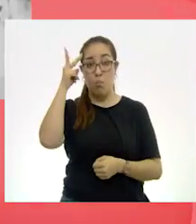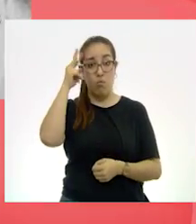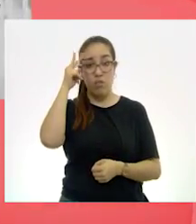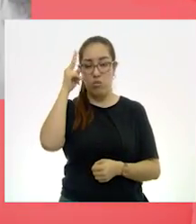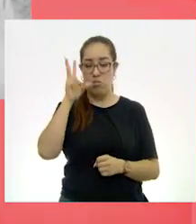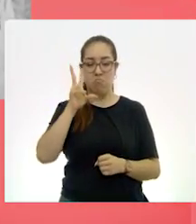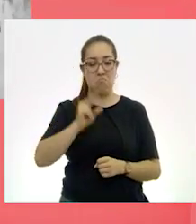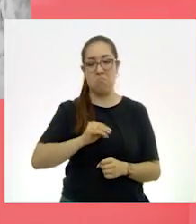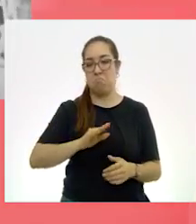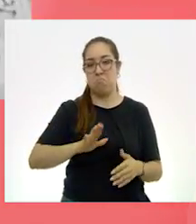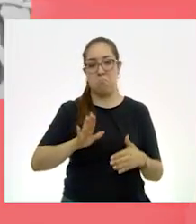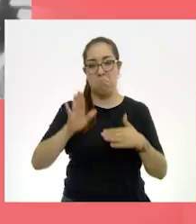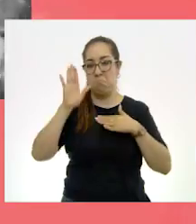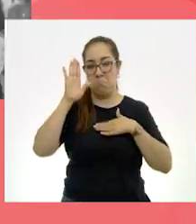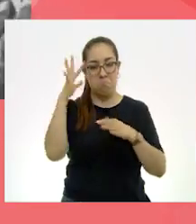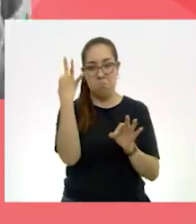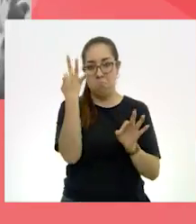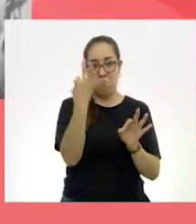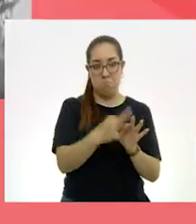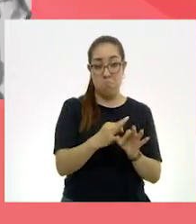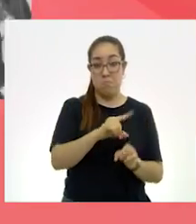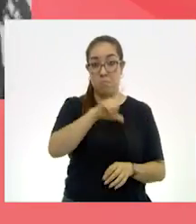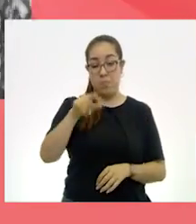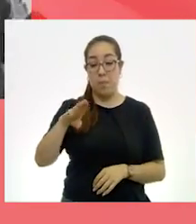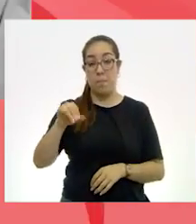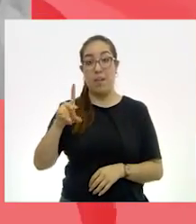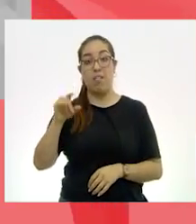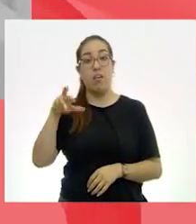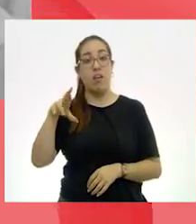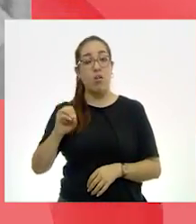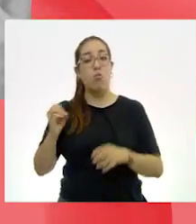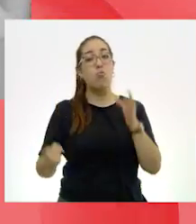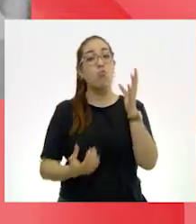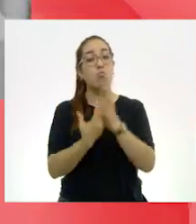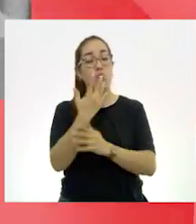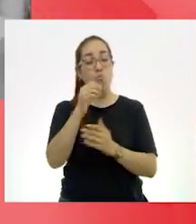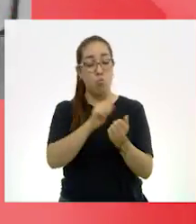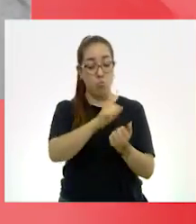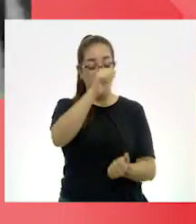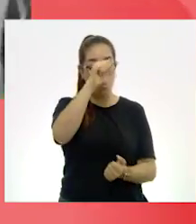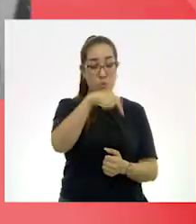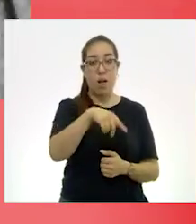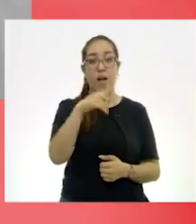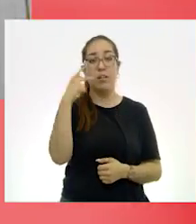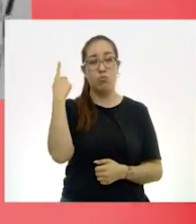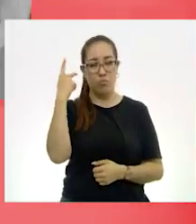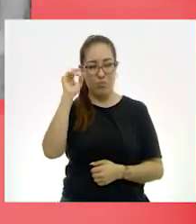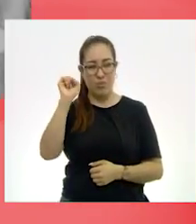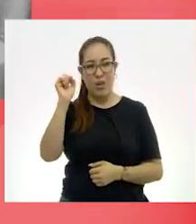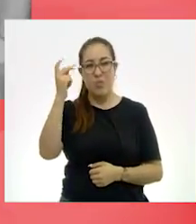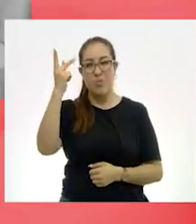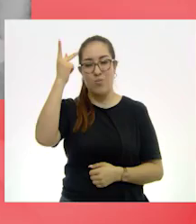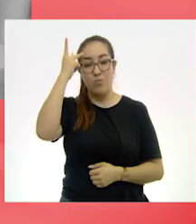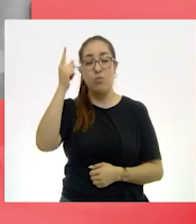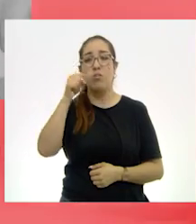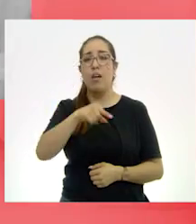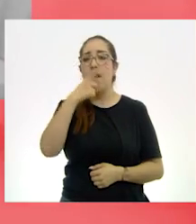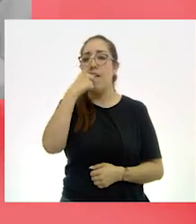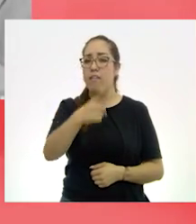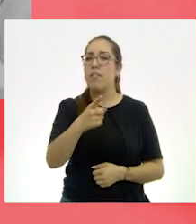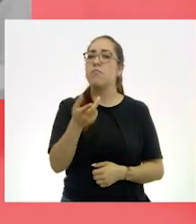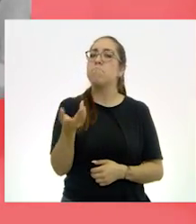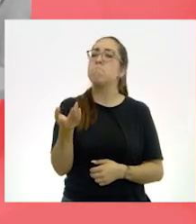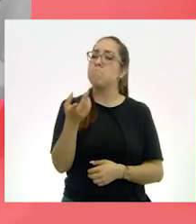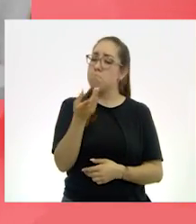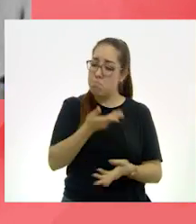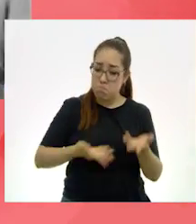Madero lanza el plan de San Luis Potosí y su artículo 3 dice y hay que regresarles a los pueblos lo que han perdido y hay